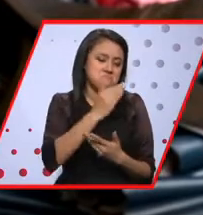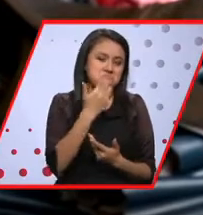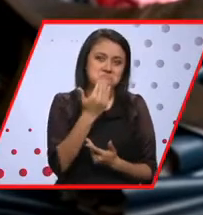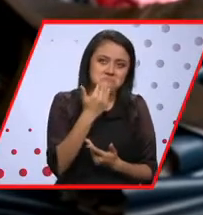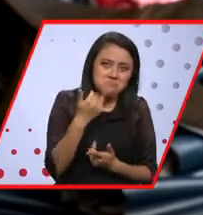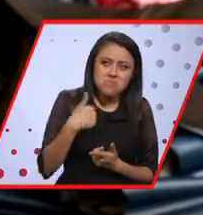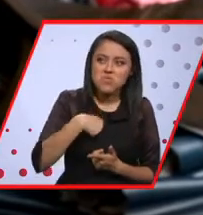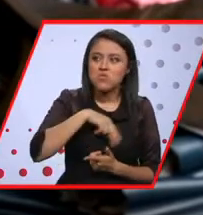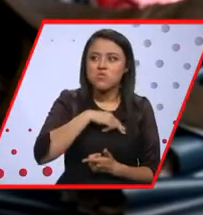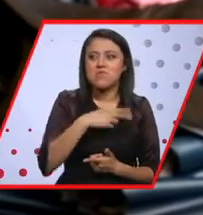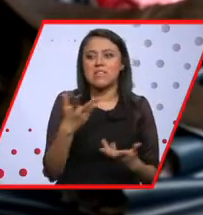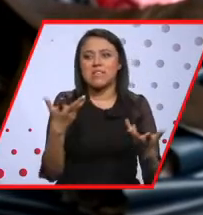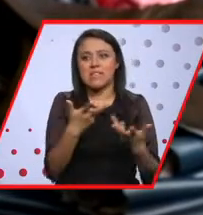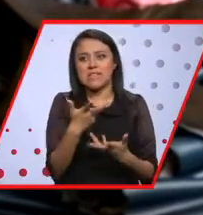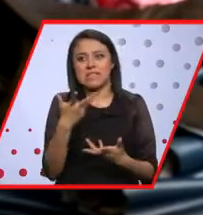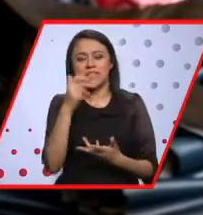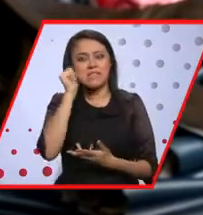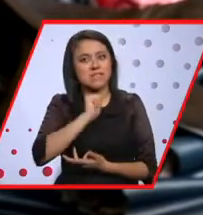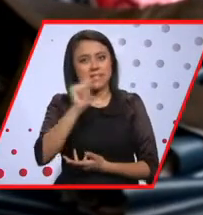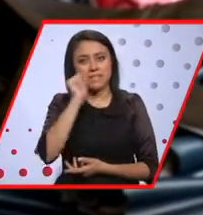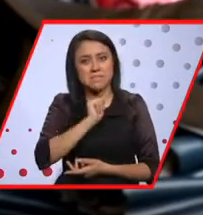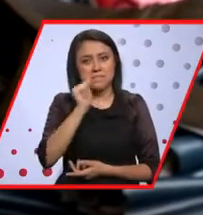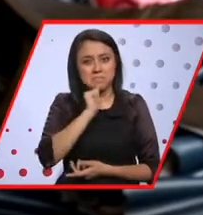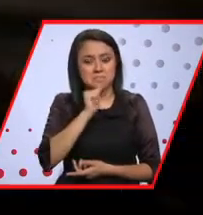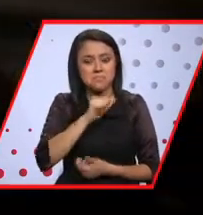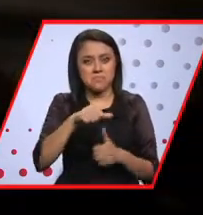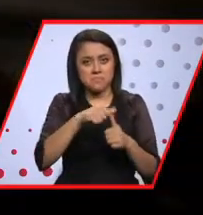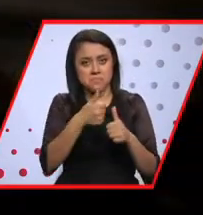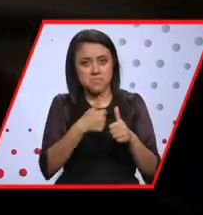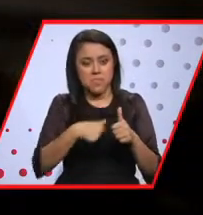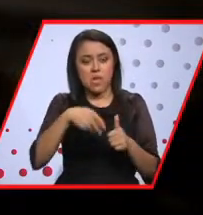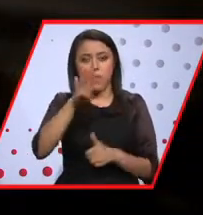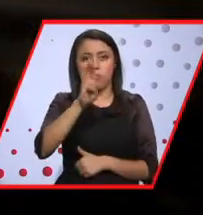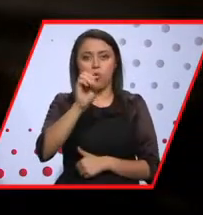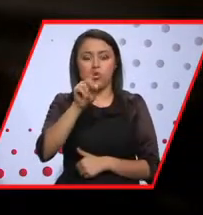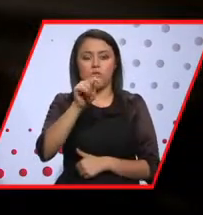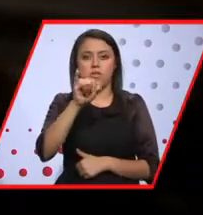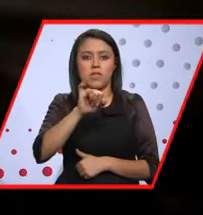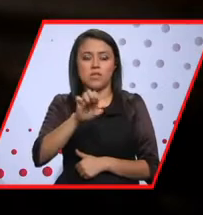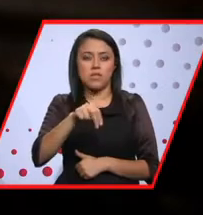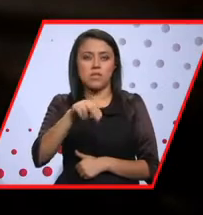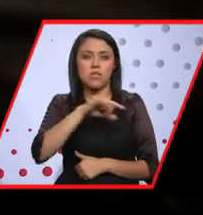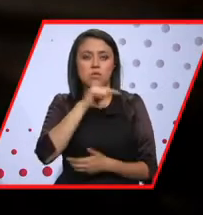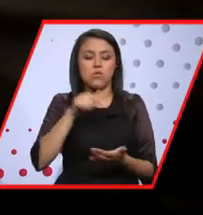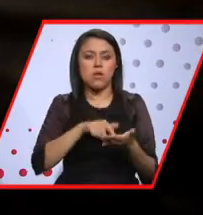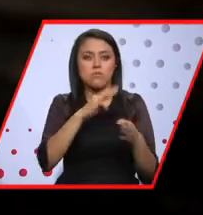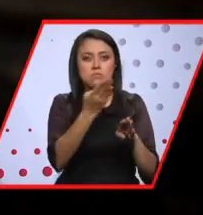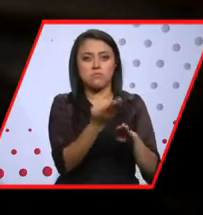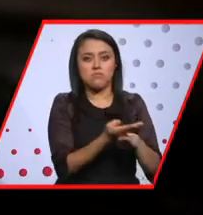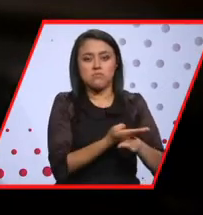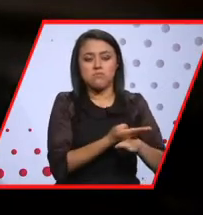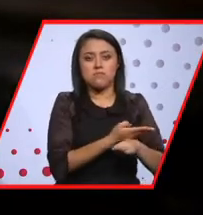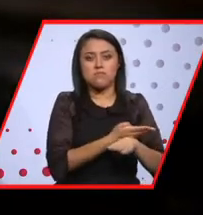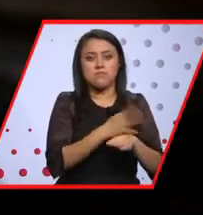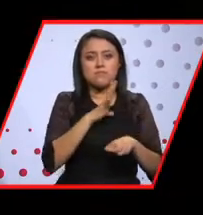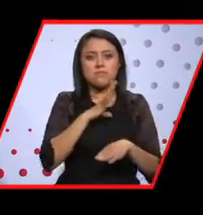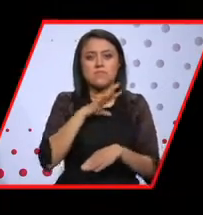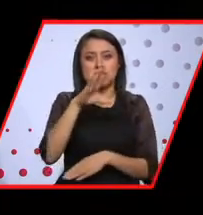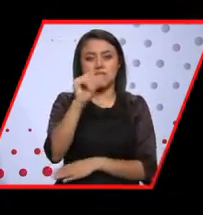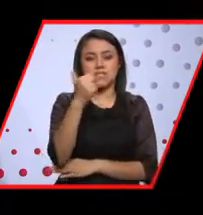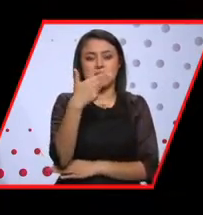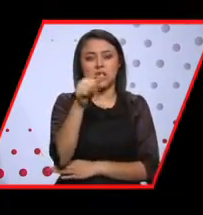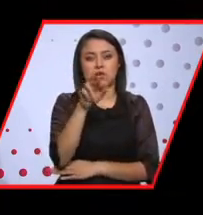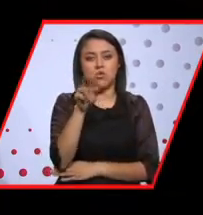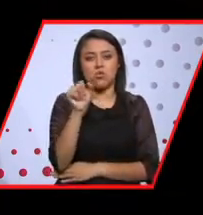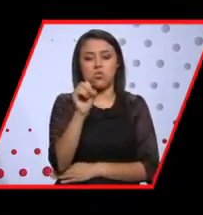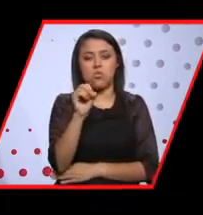dedicamos a hacer el botín. Villa del Carbón es considerado la capital mundial del botín charro por